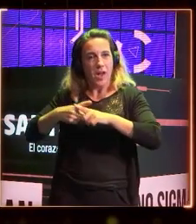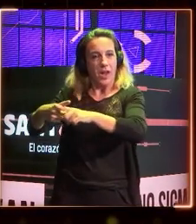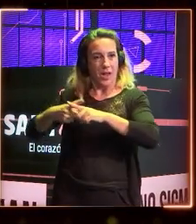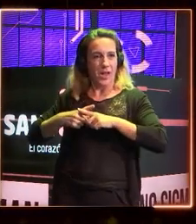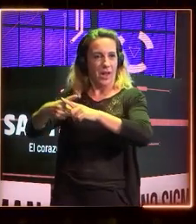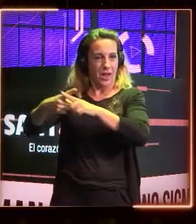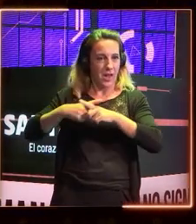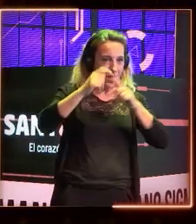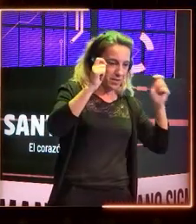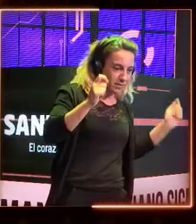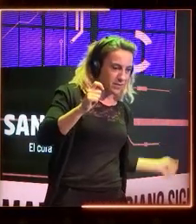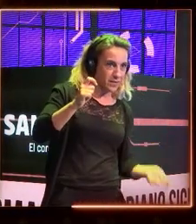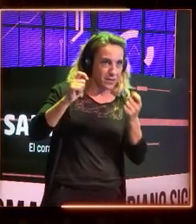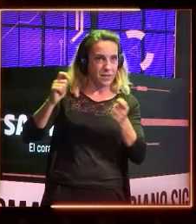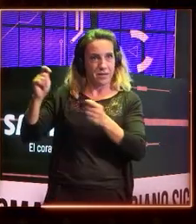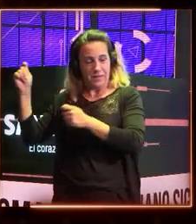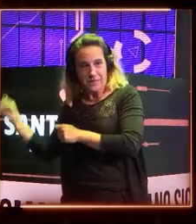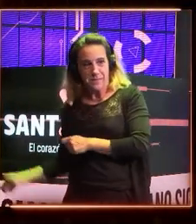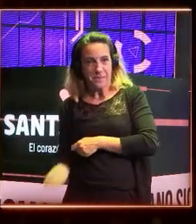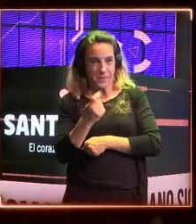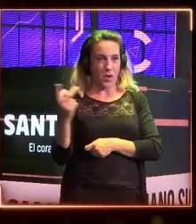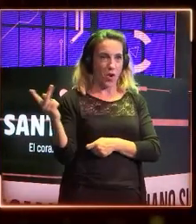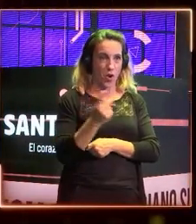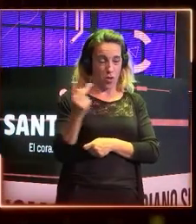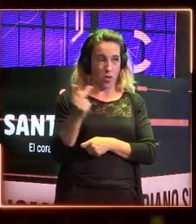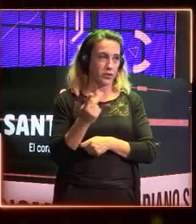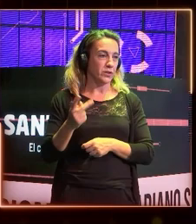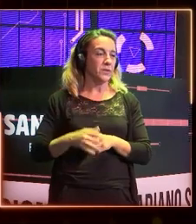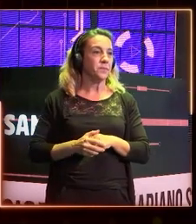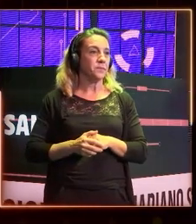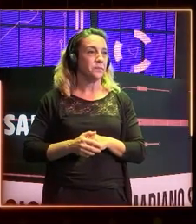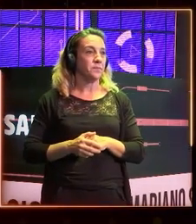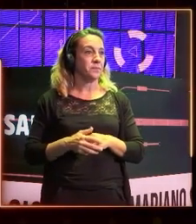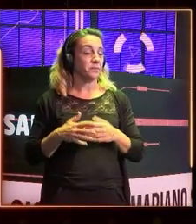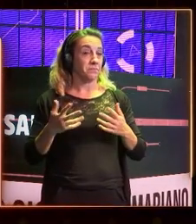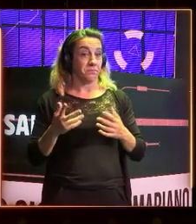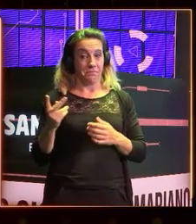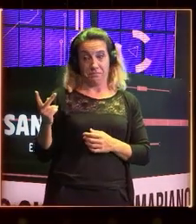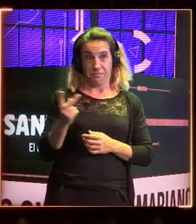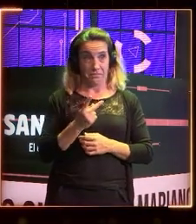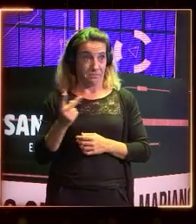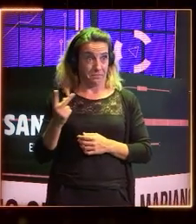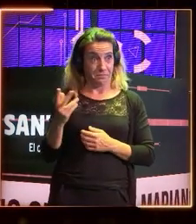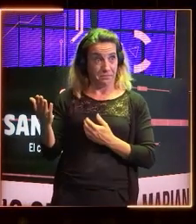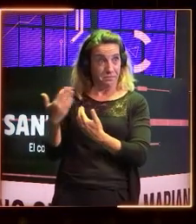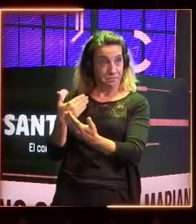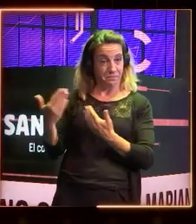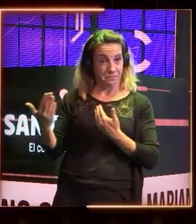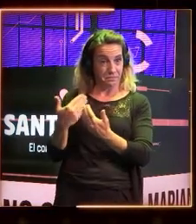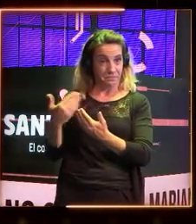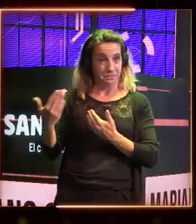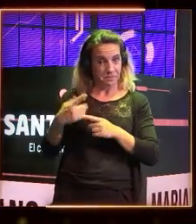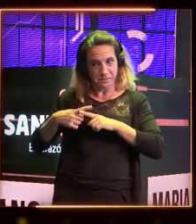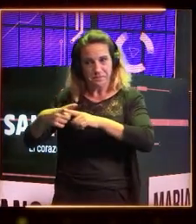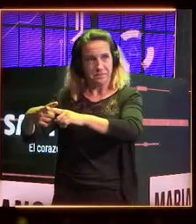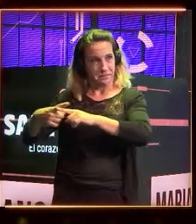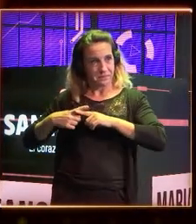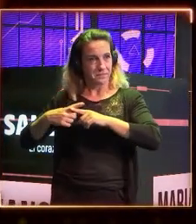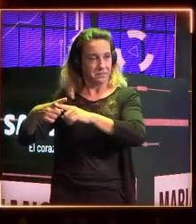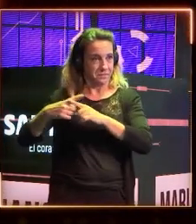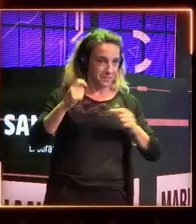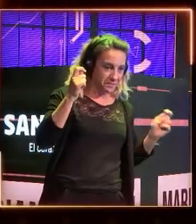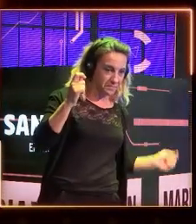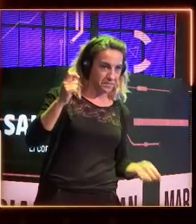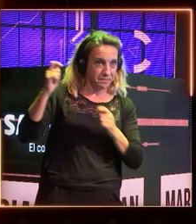receptor poco parecido a lo que pasaba con feder y Nadal y cuando cuando se da este Duelo este diálogo entre alguien que saca y alguien que recibe como se da muchas